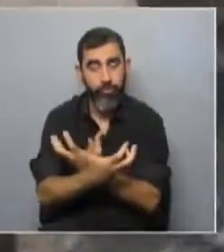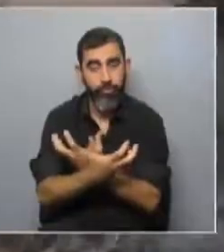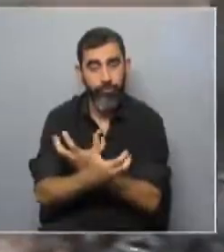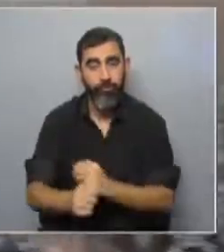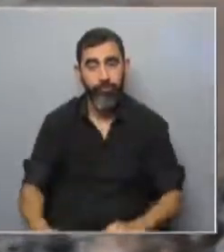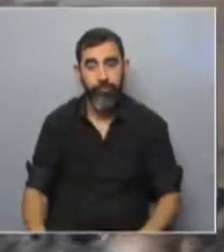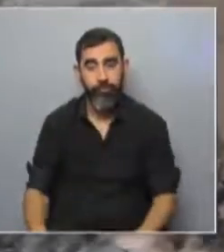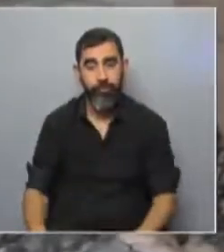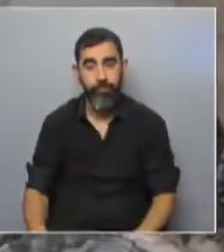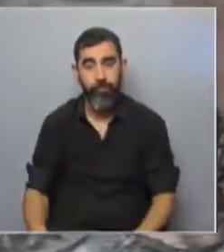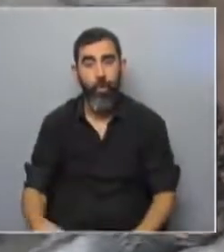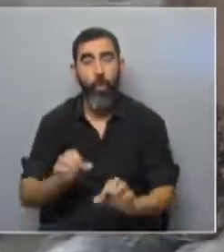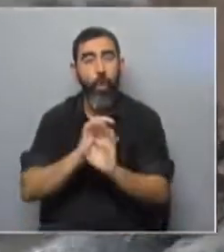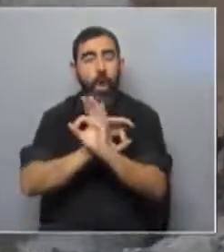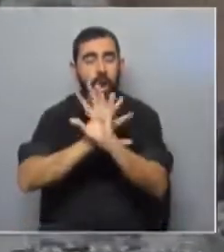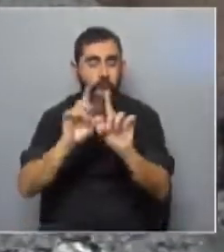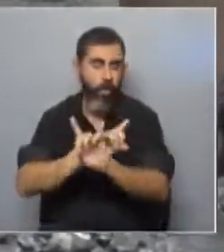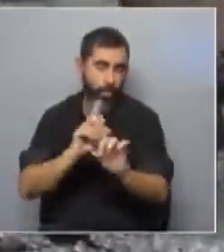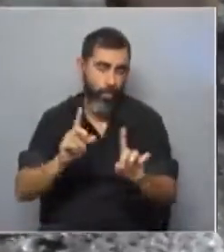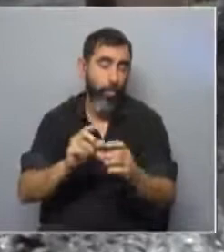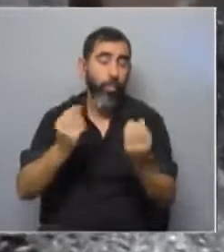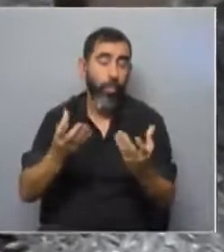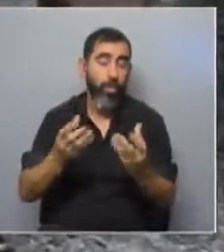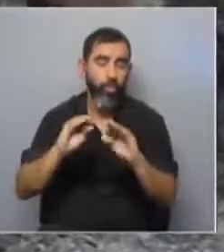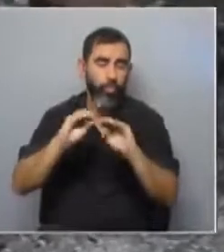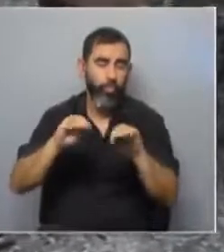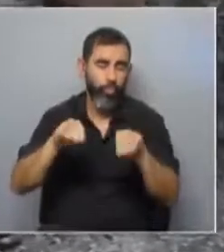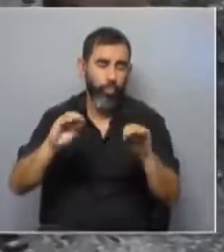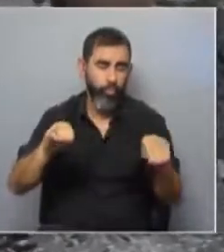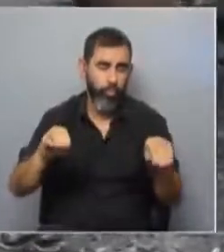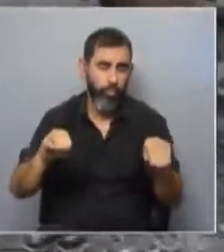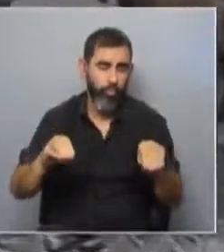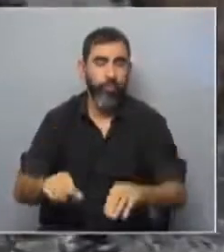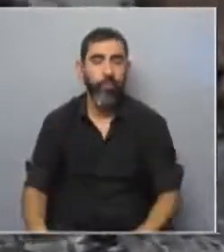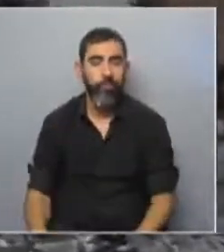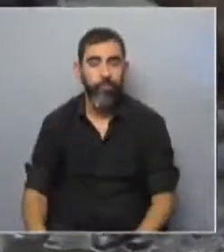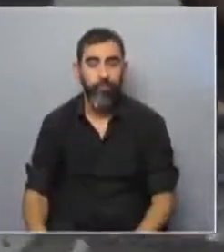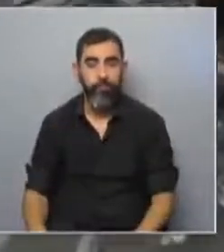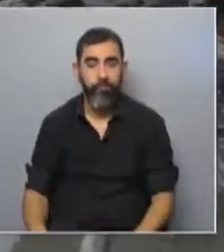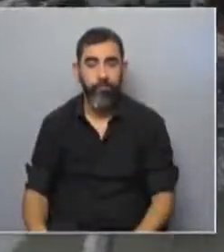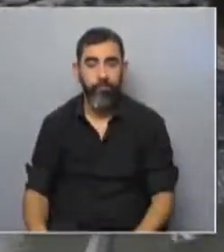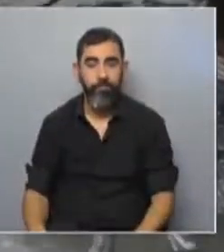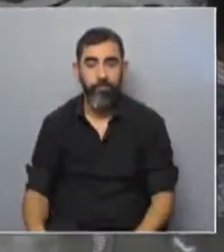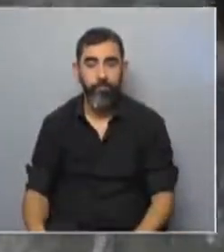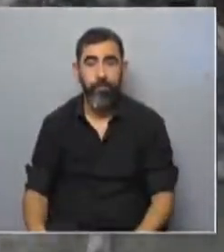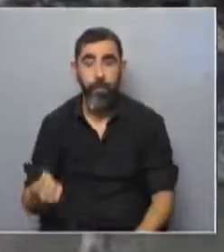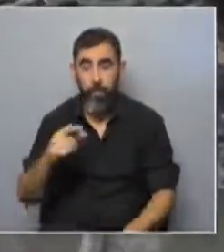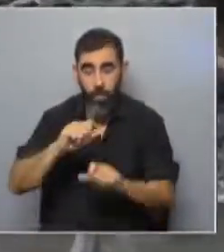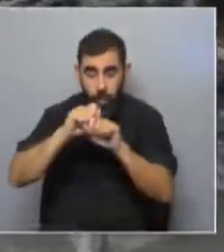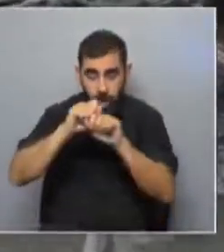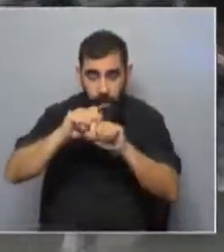que no se ven un poco bien clarito porque están ahora en este momento tapados con barro, pero cuando los